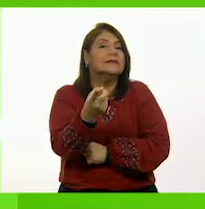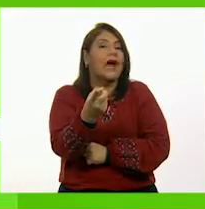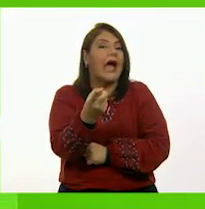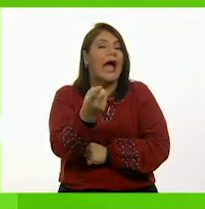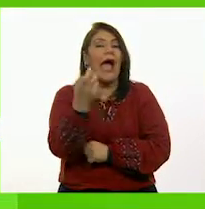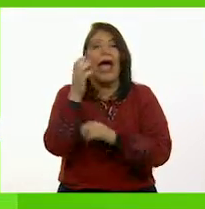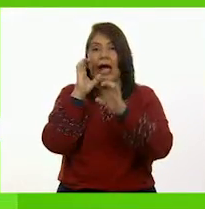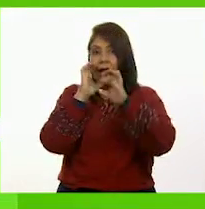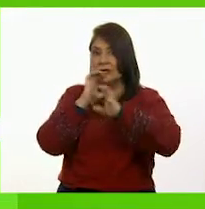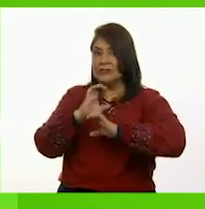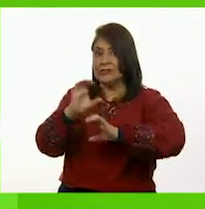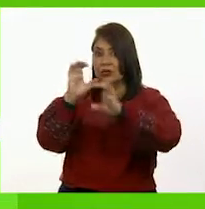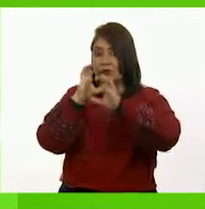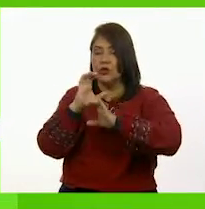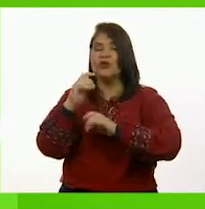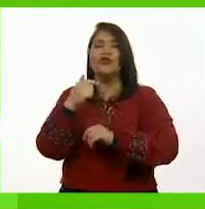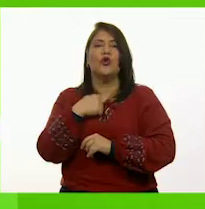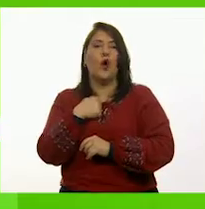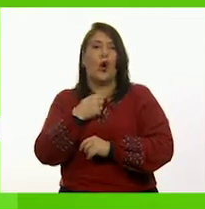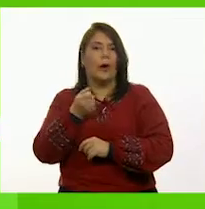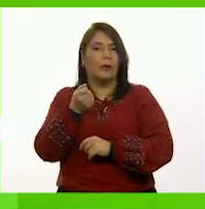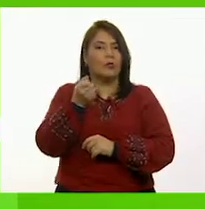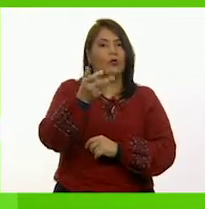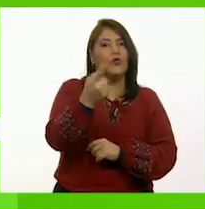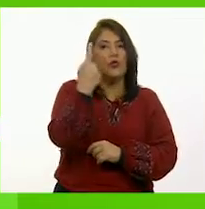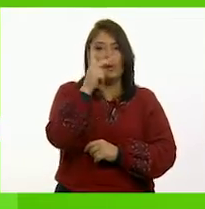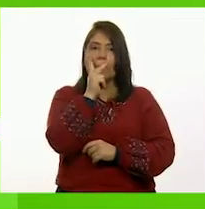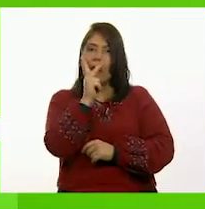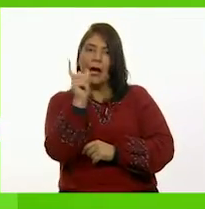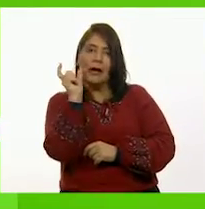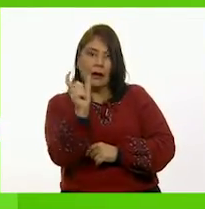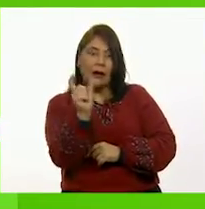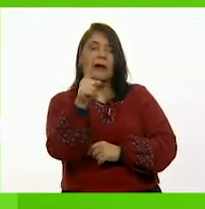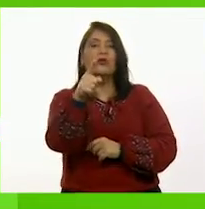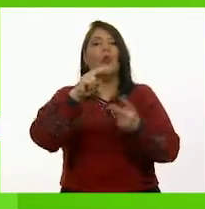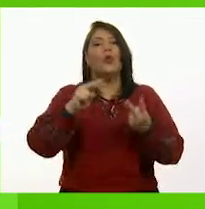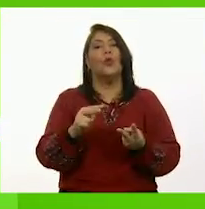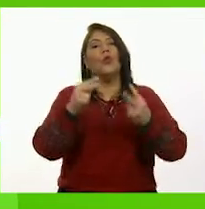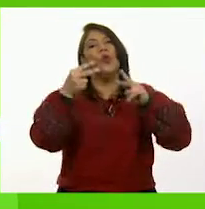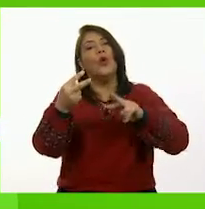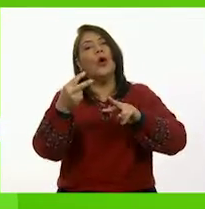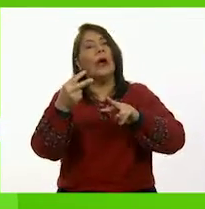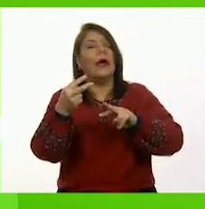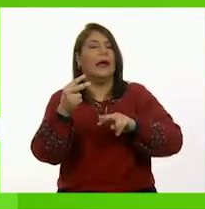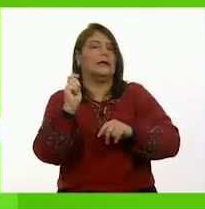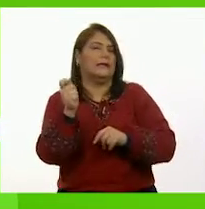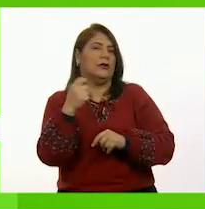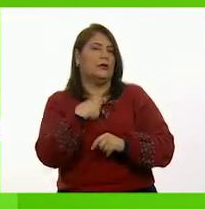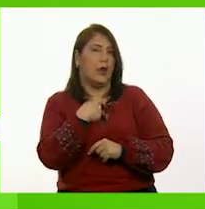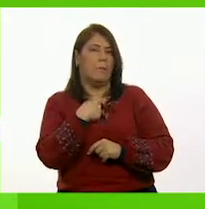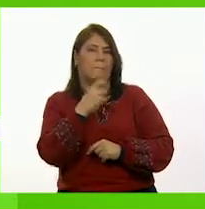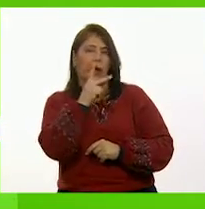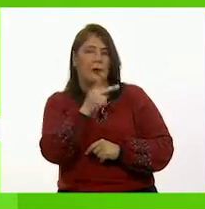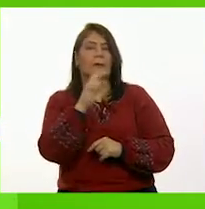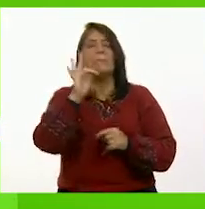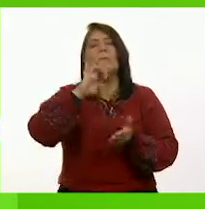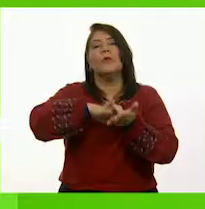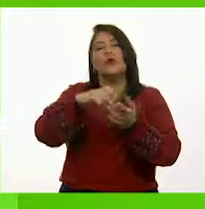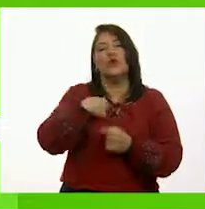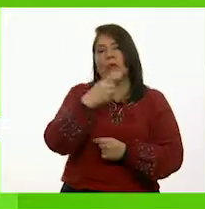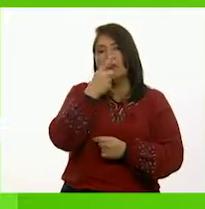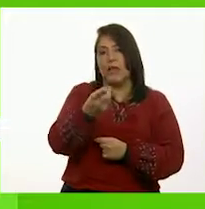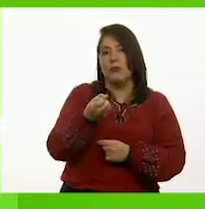En la canción yo diré una palabra y tú contestarás diciendo el opuesto de lo que yo diga. Ejemplo, si yo digo